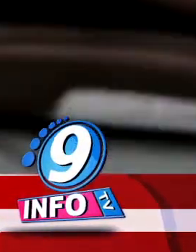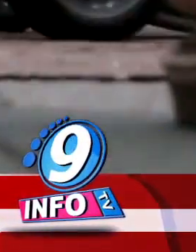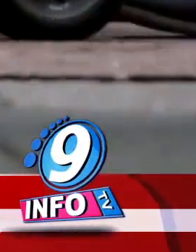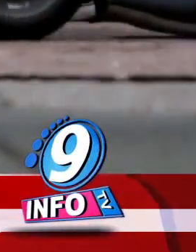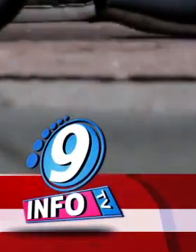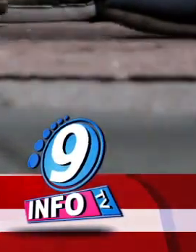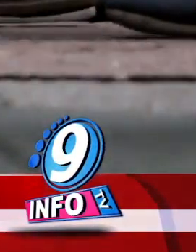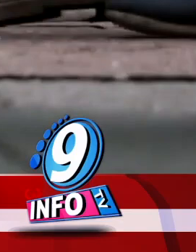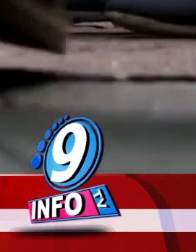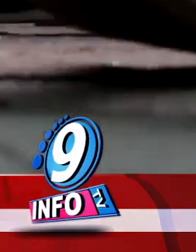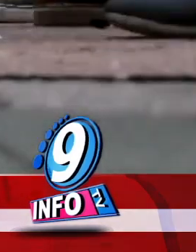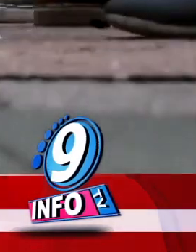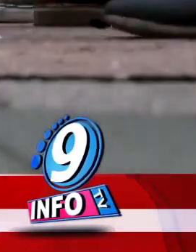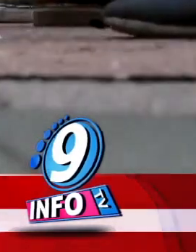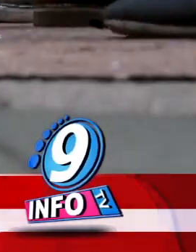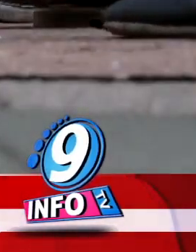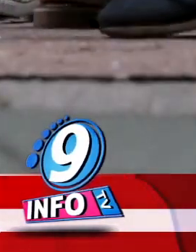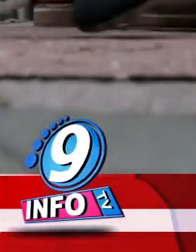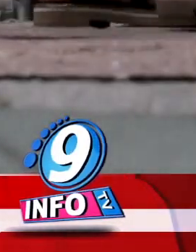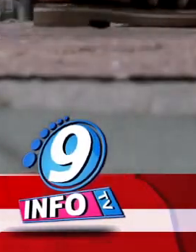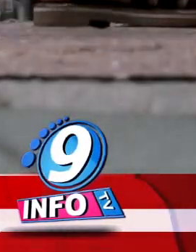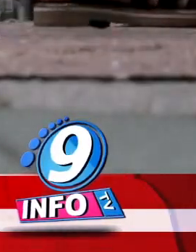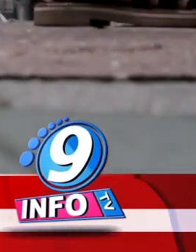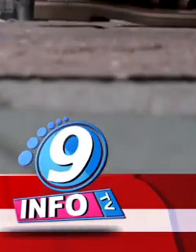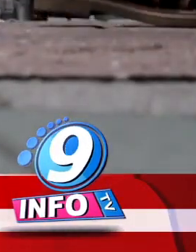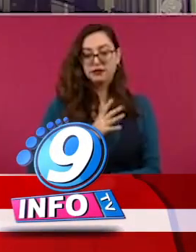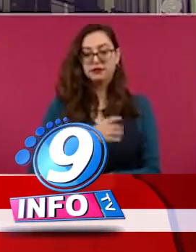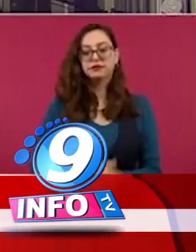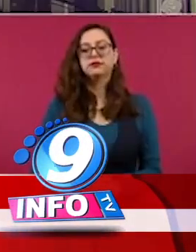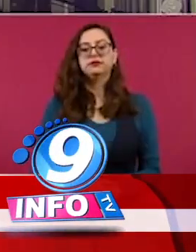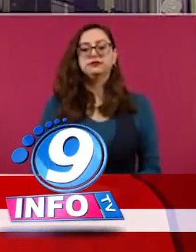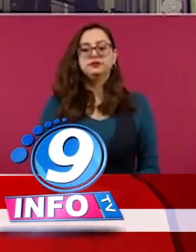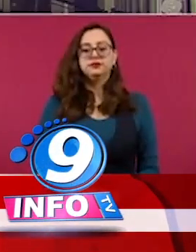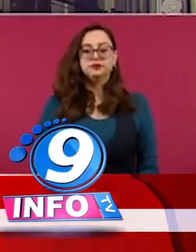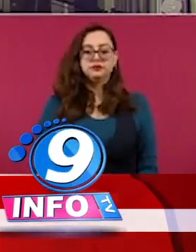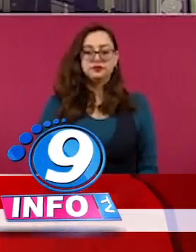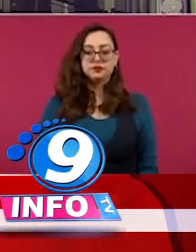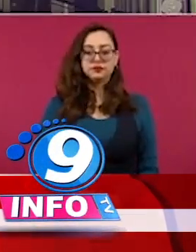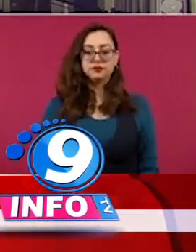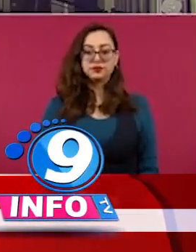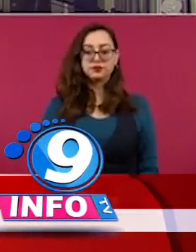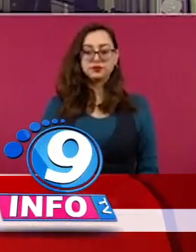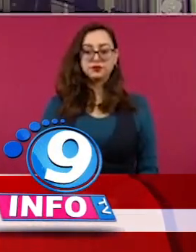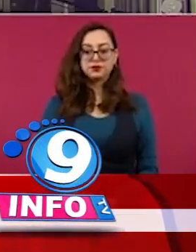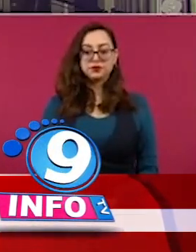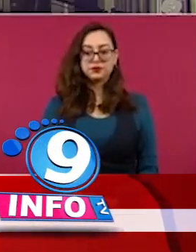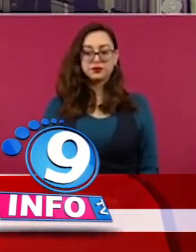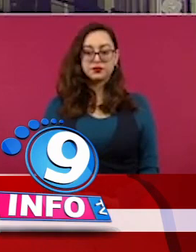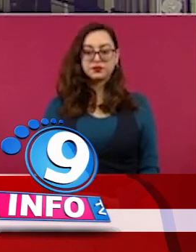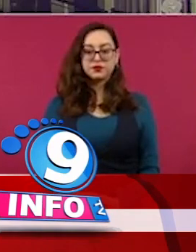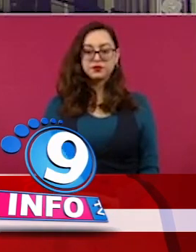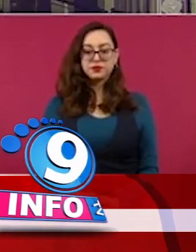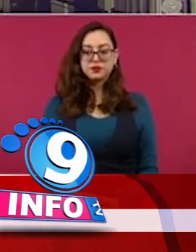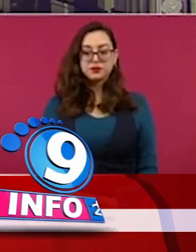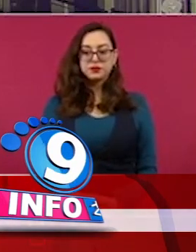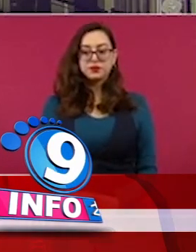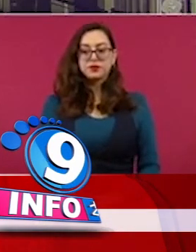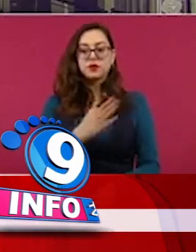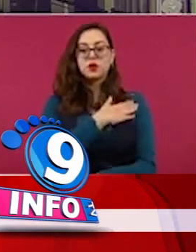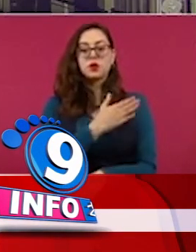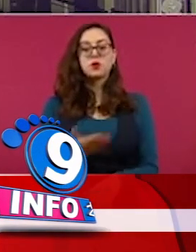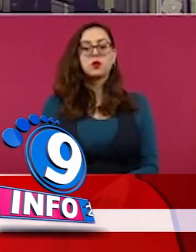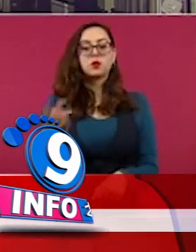y que posterior al estudio de laboratorio fueron confirmadas al 6 de febrero en el mundo se reportaron